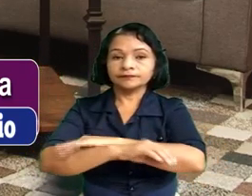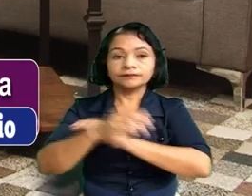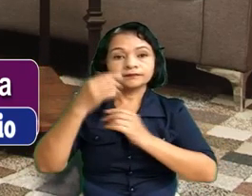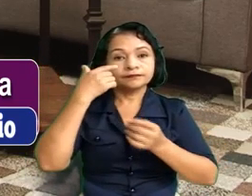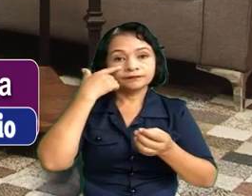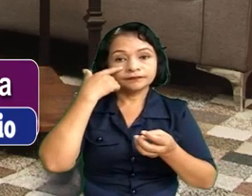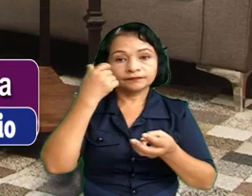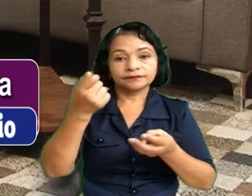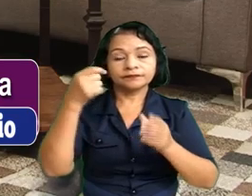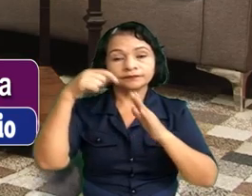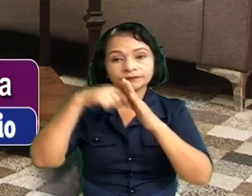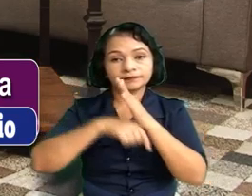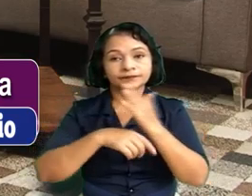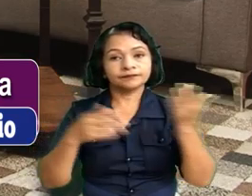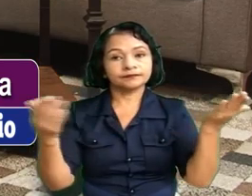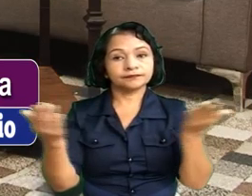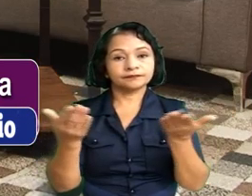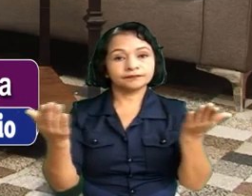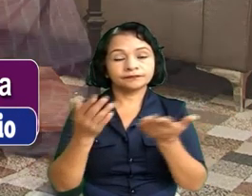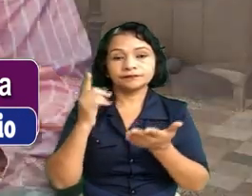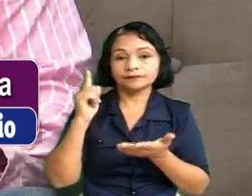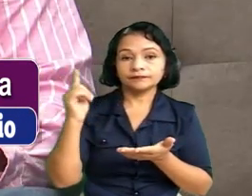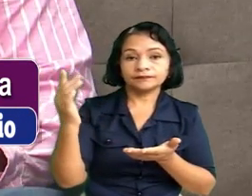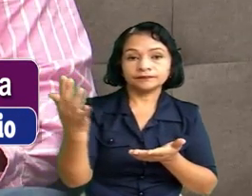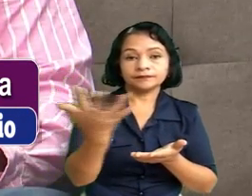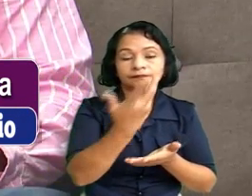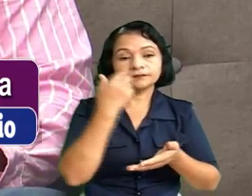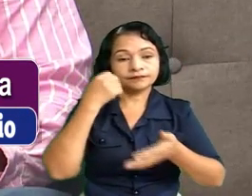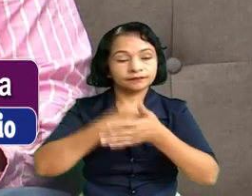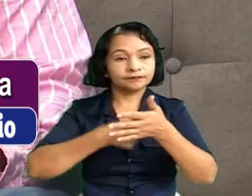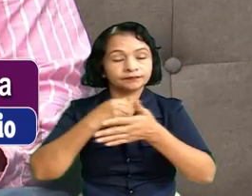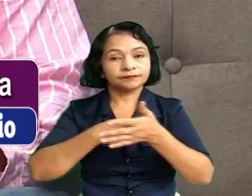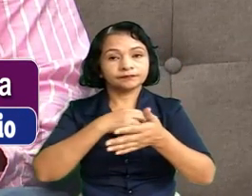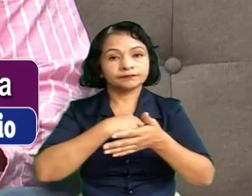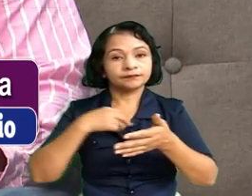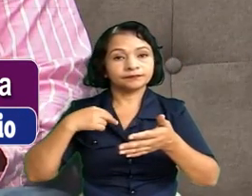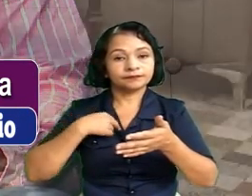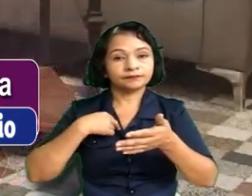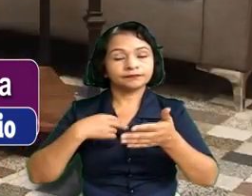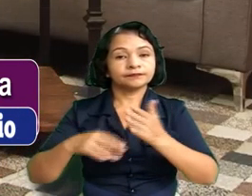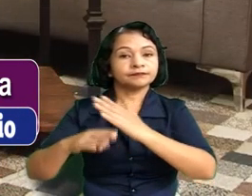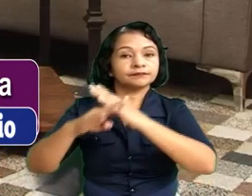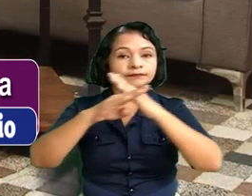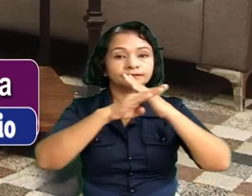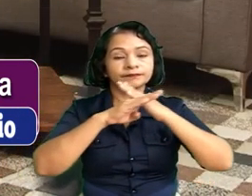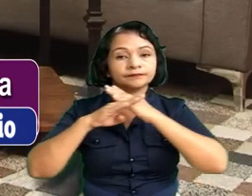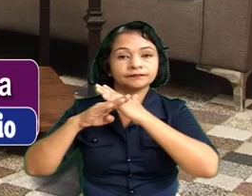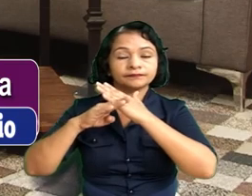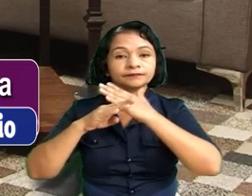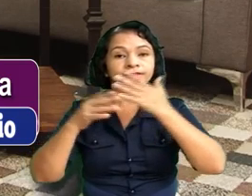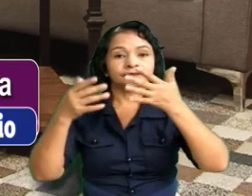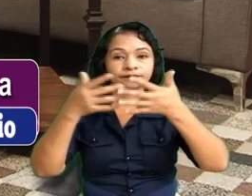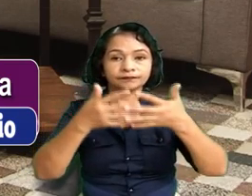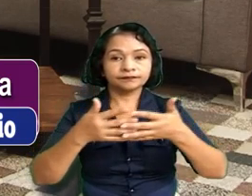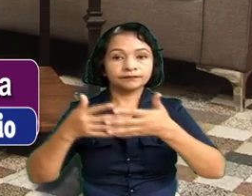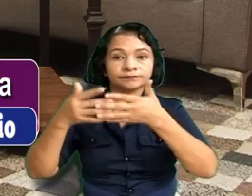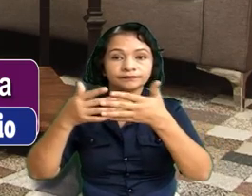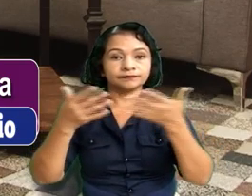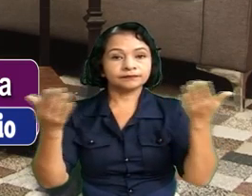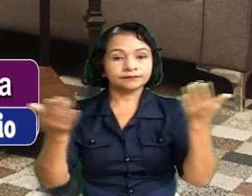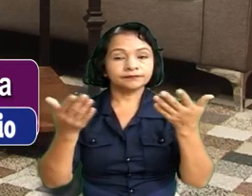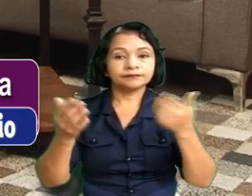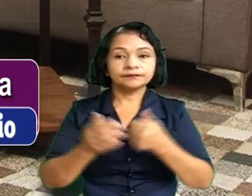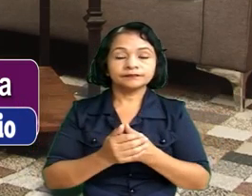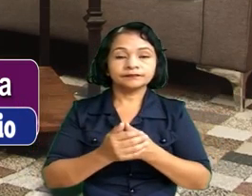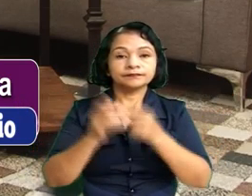conociendo profundamente todo el esfuerzo que ella hizo para enfrentar a la tropa norteamericana. Claro.